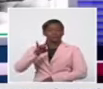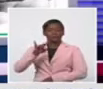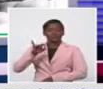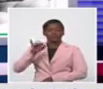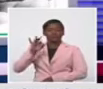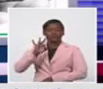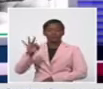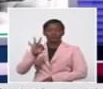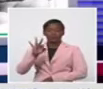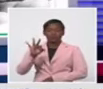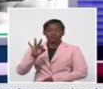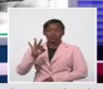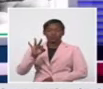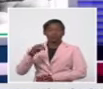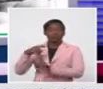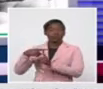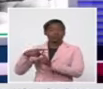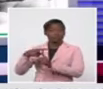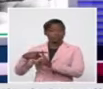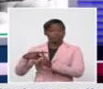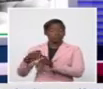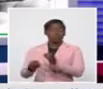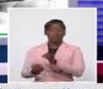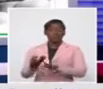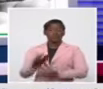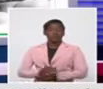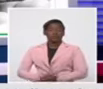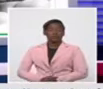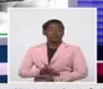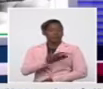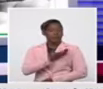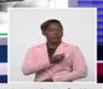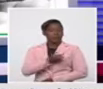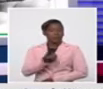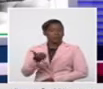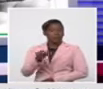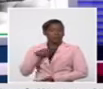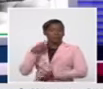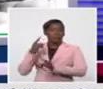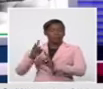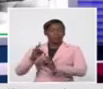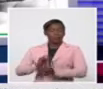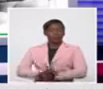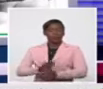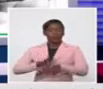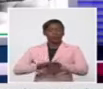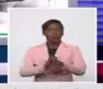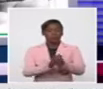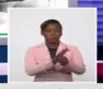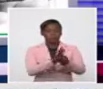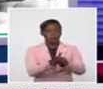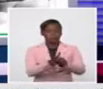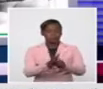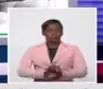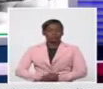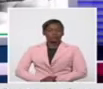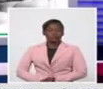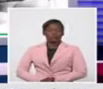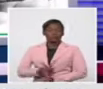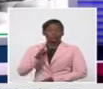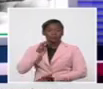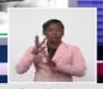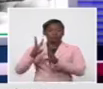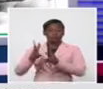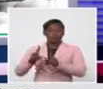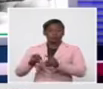988 nuevos enfermos de COVID-19 y lamentablemente 10 fallecidos como consecuencia de la enfermedad. Una cifra triste,